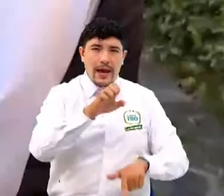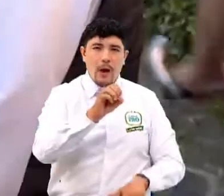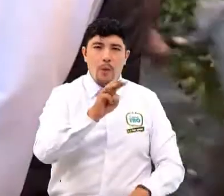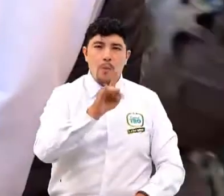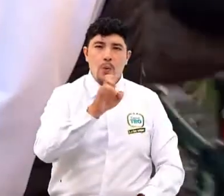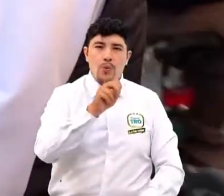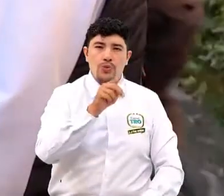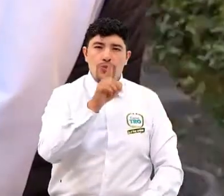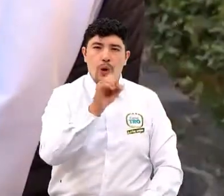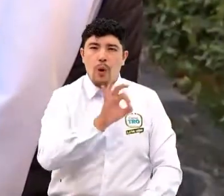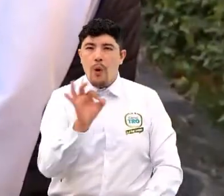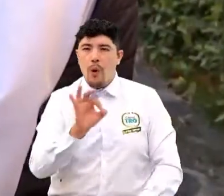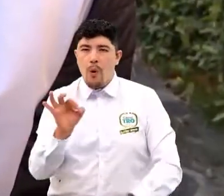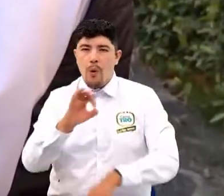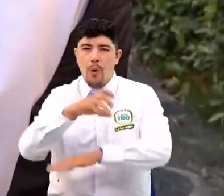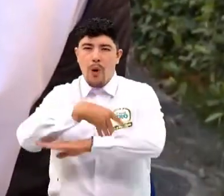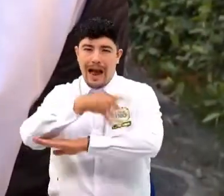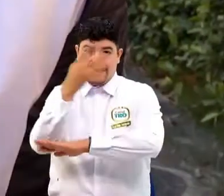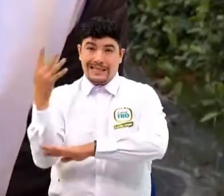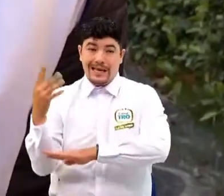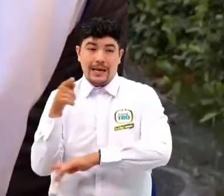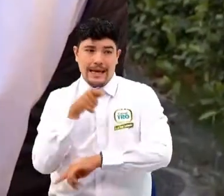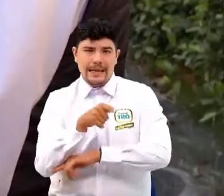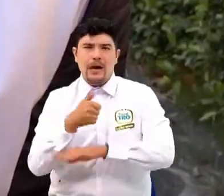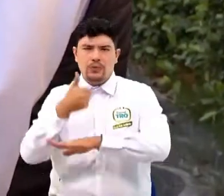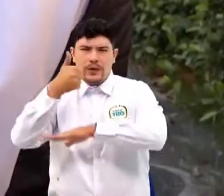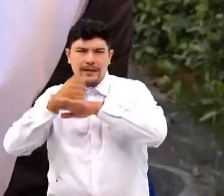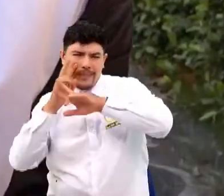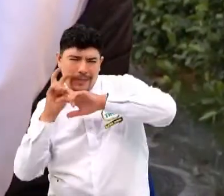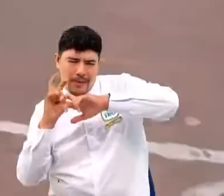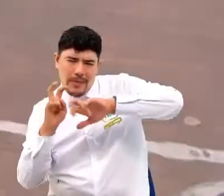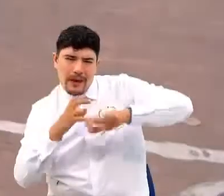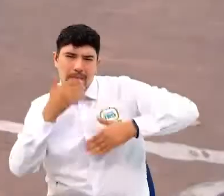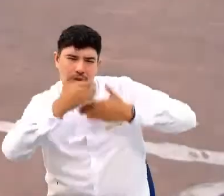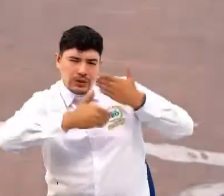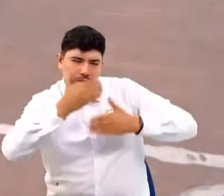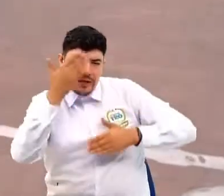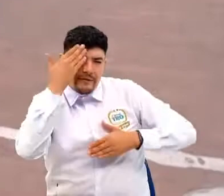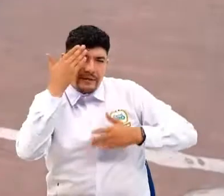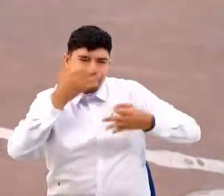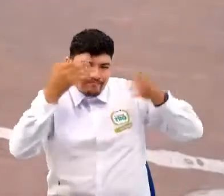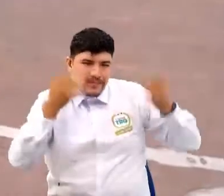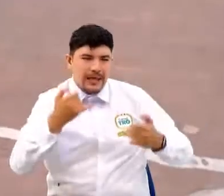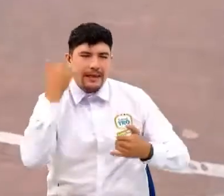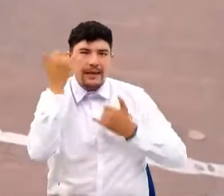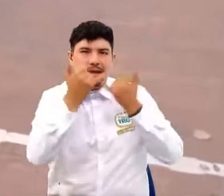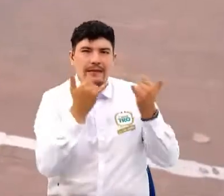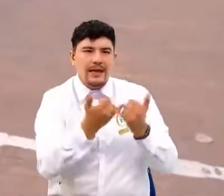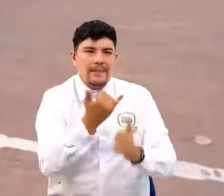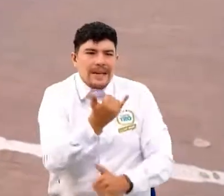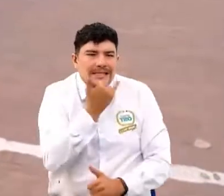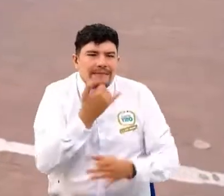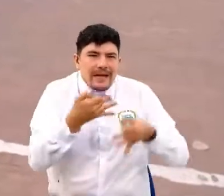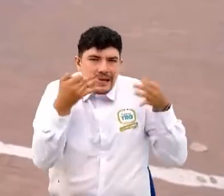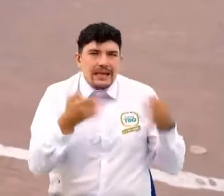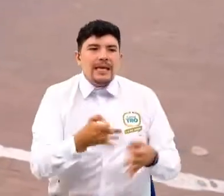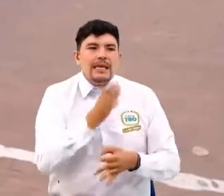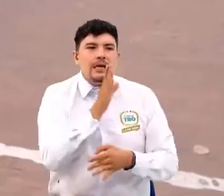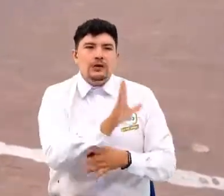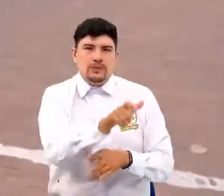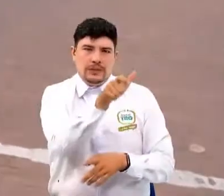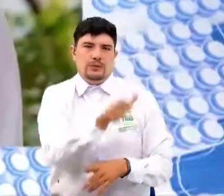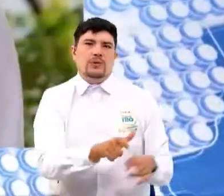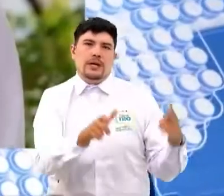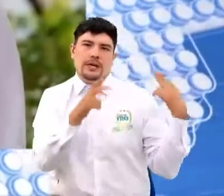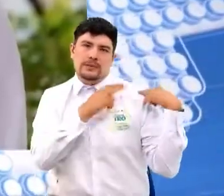las autoridades iniciaron con un completo operativo de inteligencia e investigación para esclarecer los hechos y determinar los responsables de esta